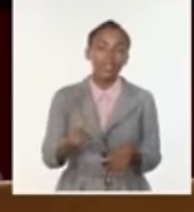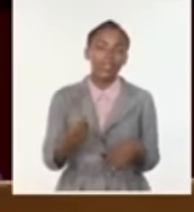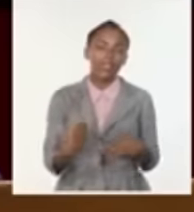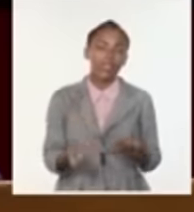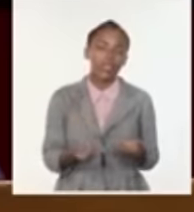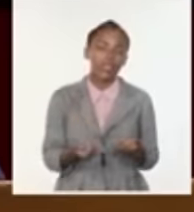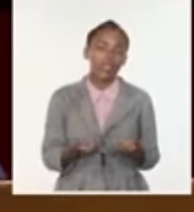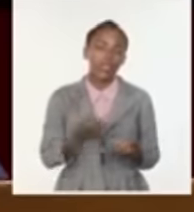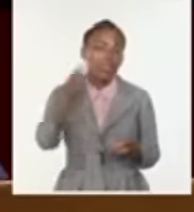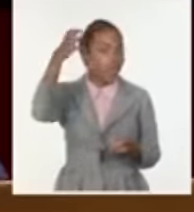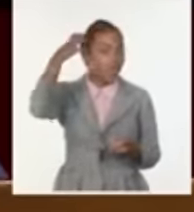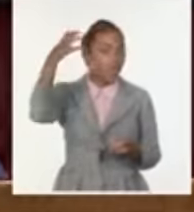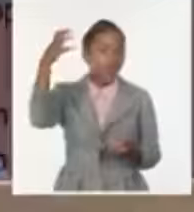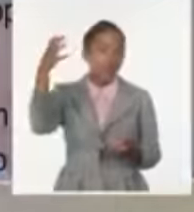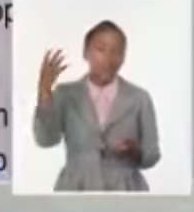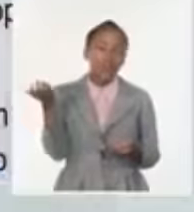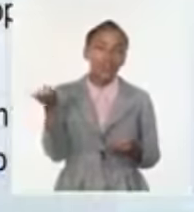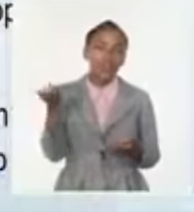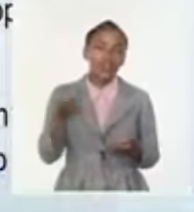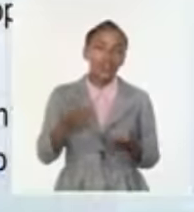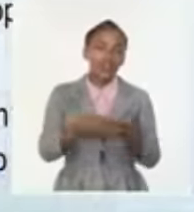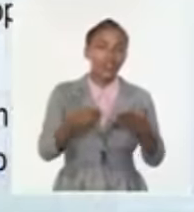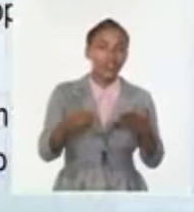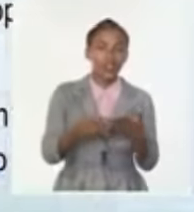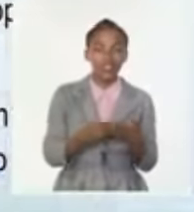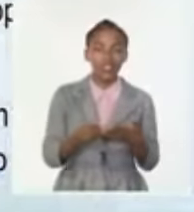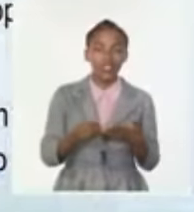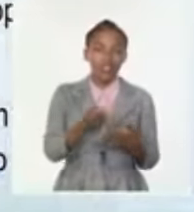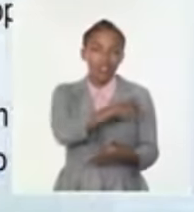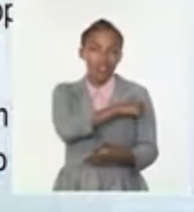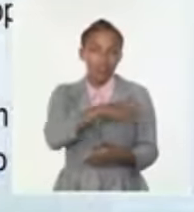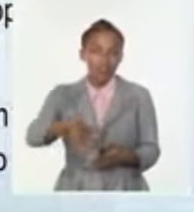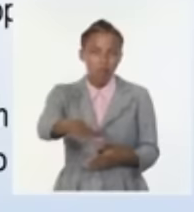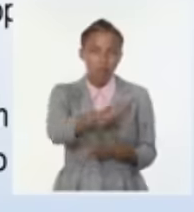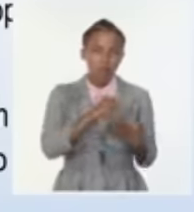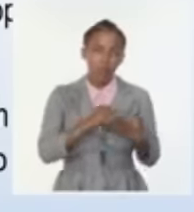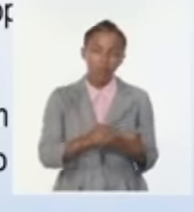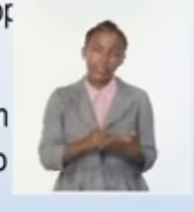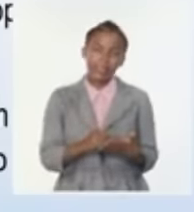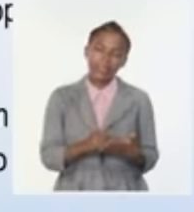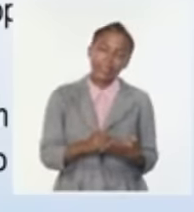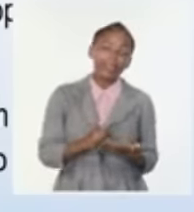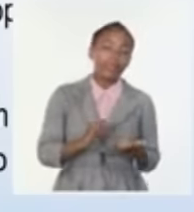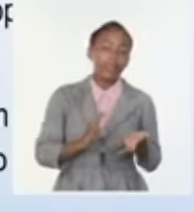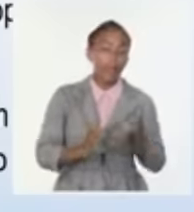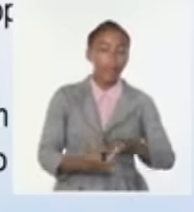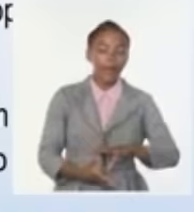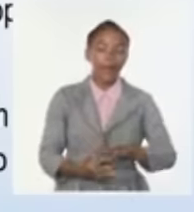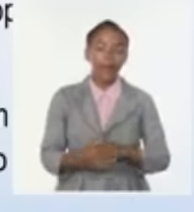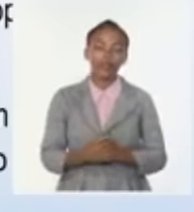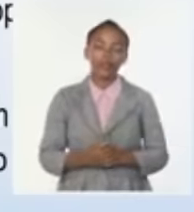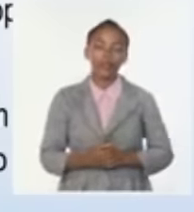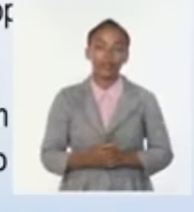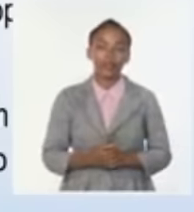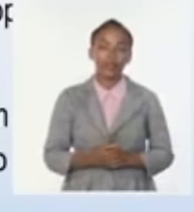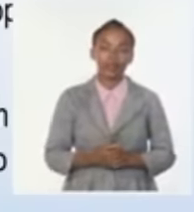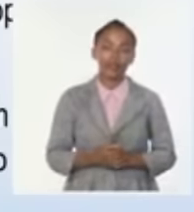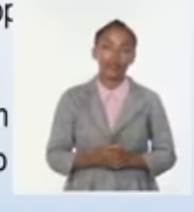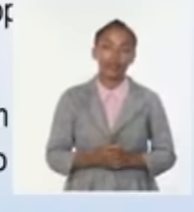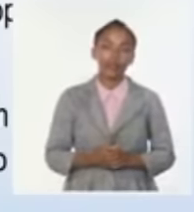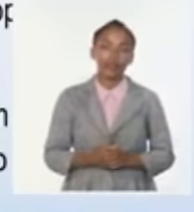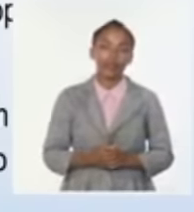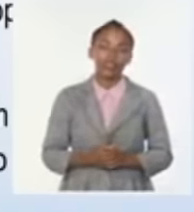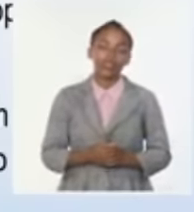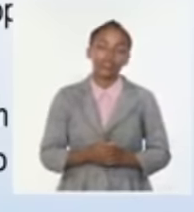Estado en beneficio del pueblo. Espacio que ha sido ocupado, en muchos casos usurpado, en determinados